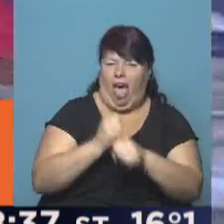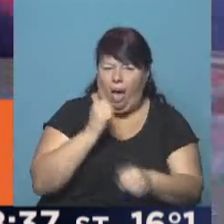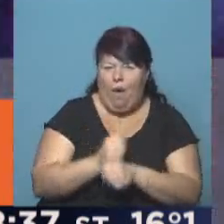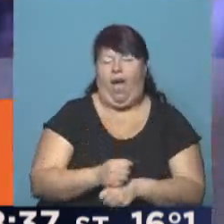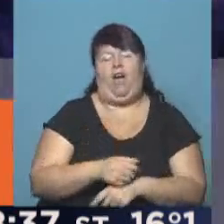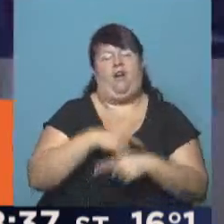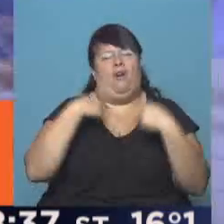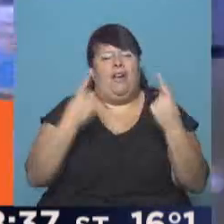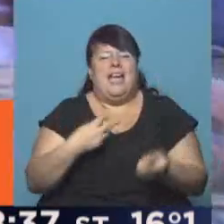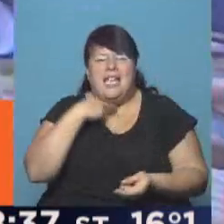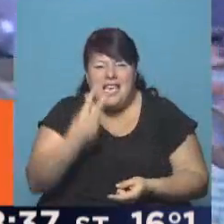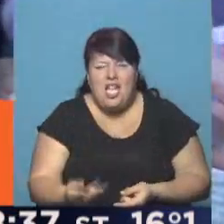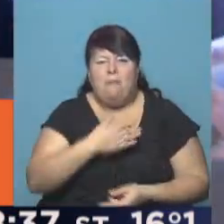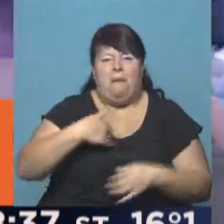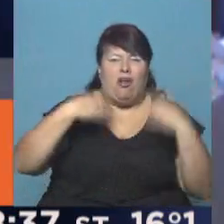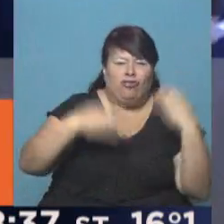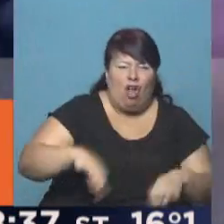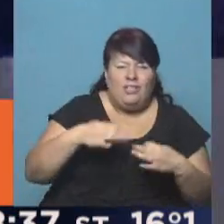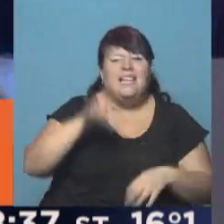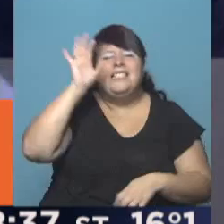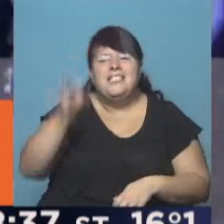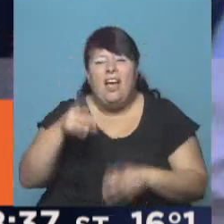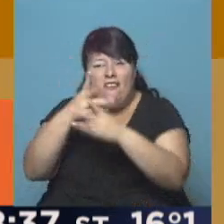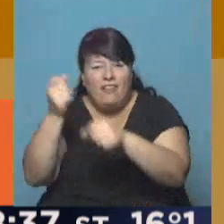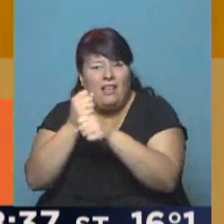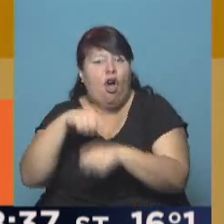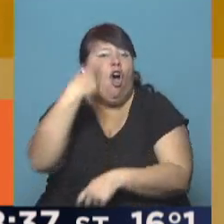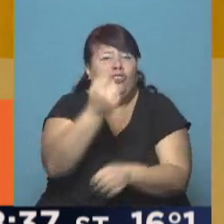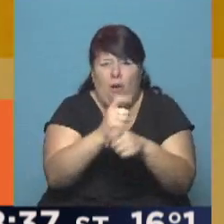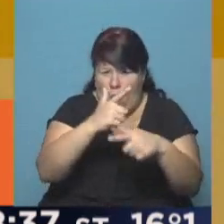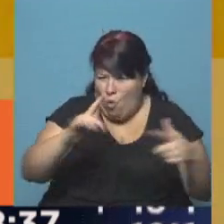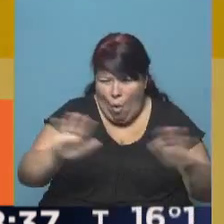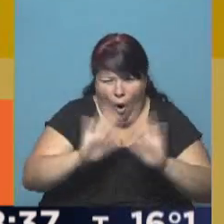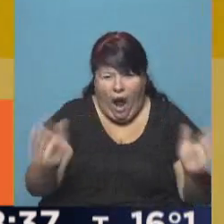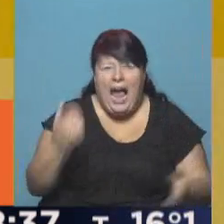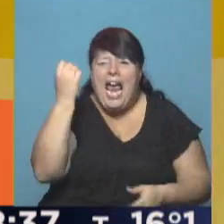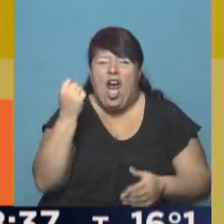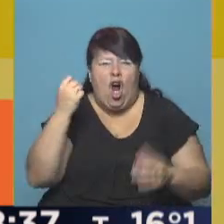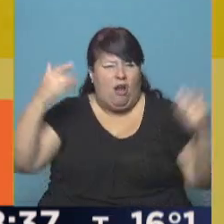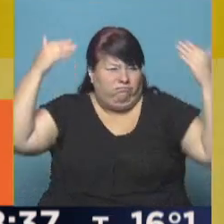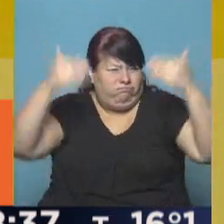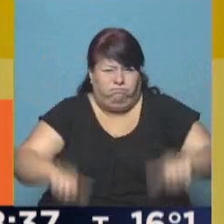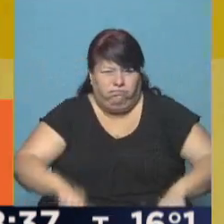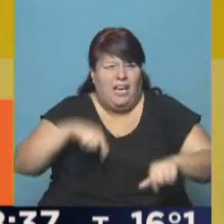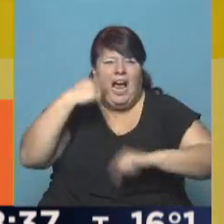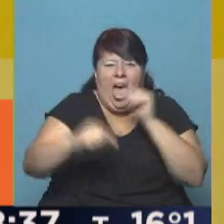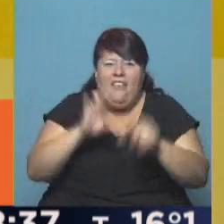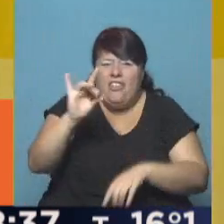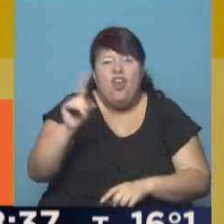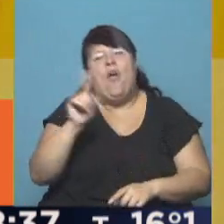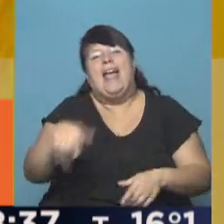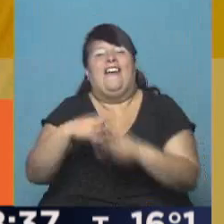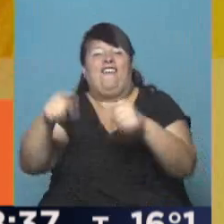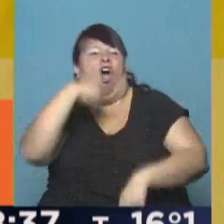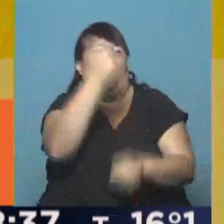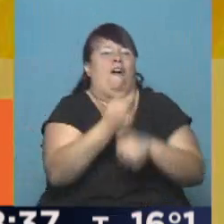tenían acá los hijos madre soltera más saben que salen ya que no consiguen más lugar está la economía cerrándose cada vez es más difícil casi